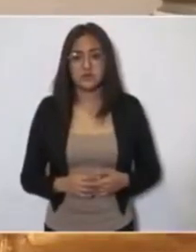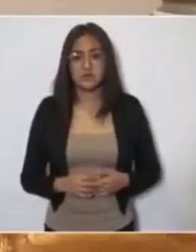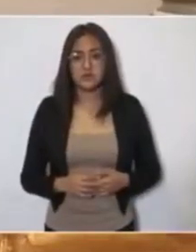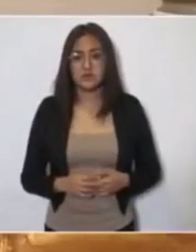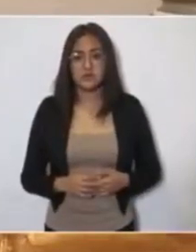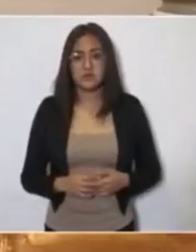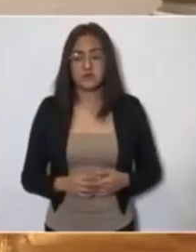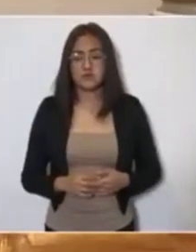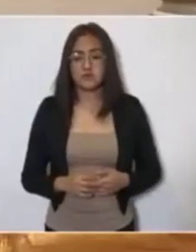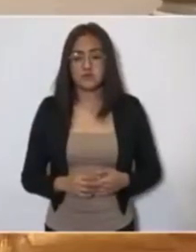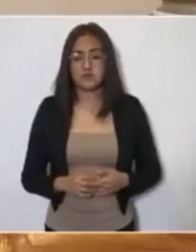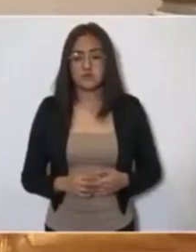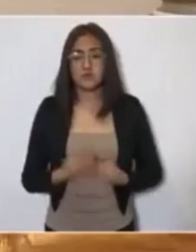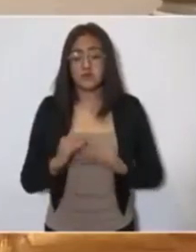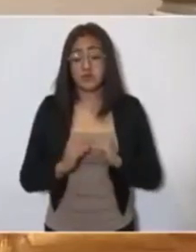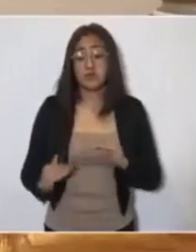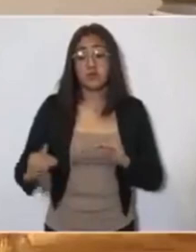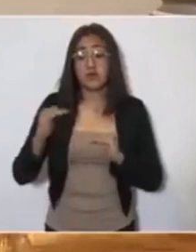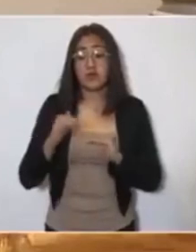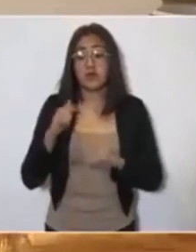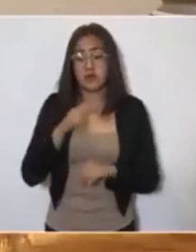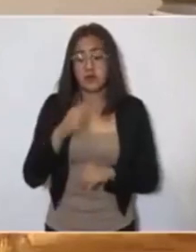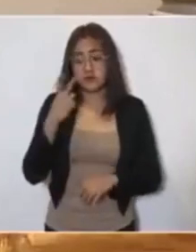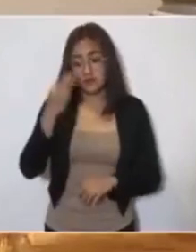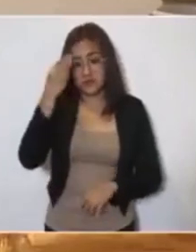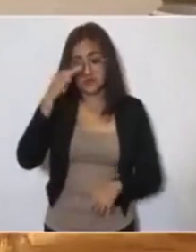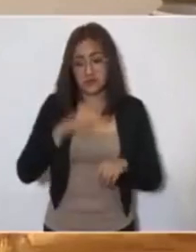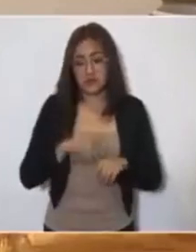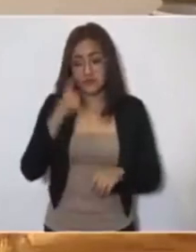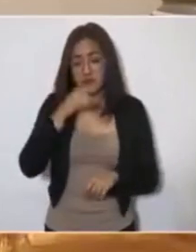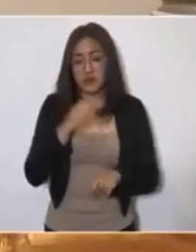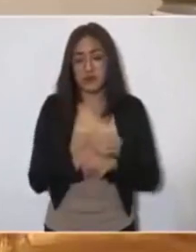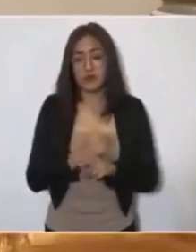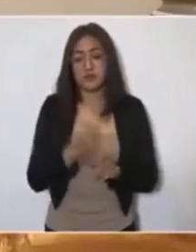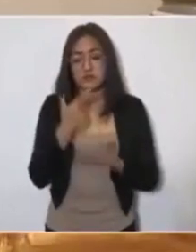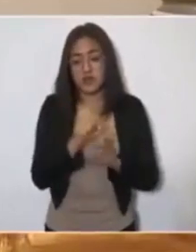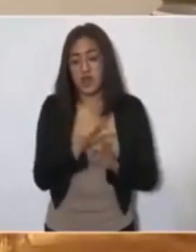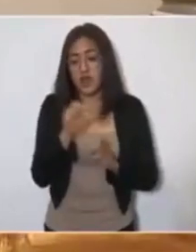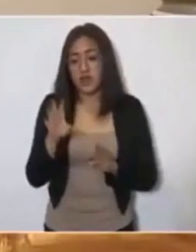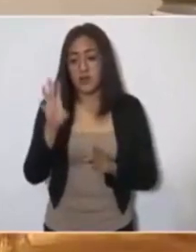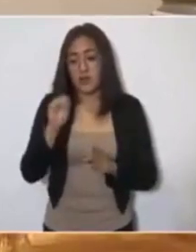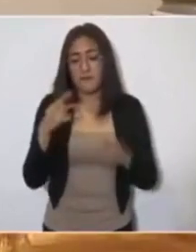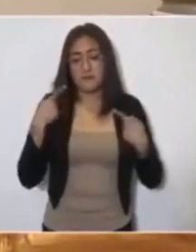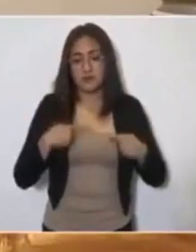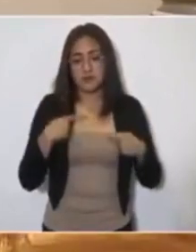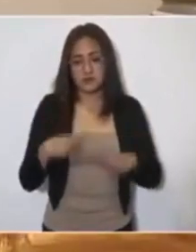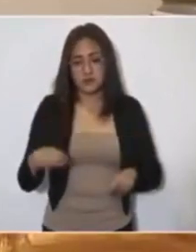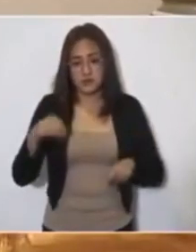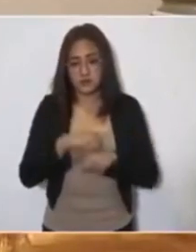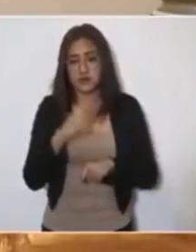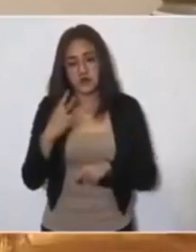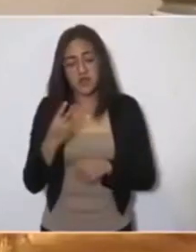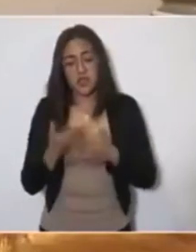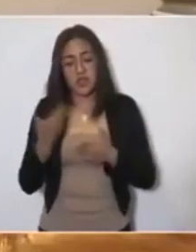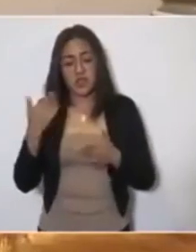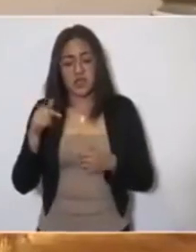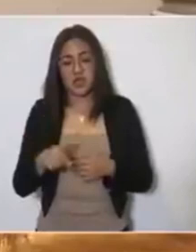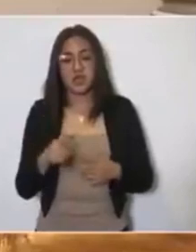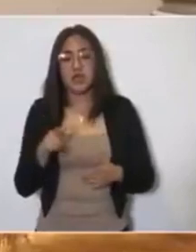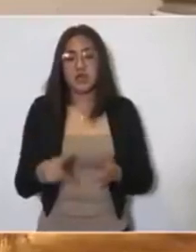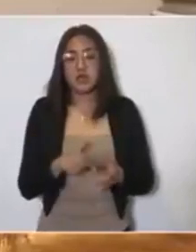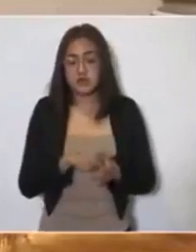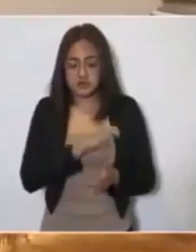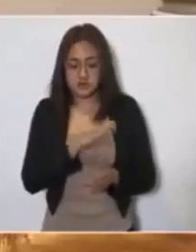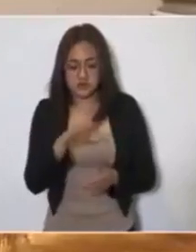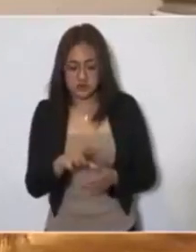se aumentan dos magistrados más para que pase de siete a nueve más los tres de las del área